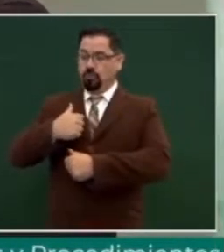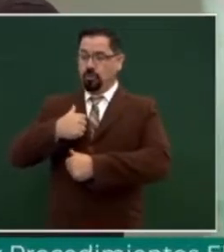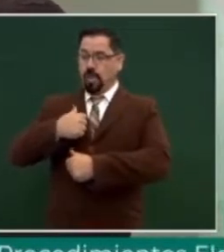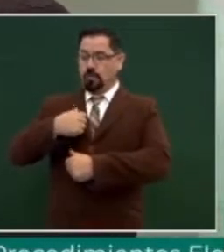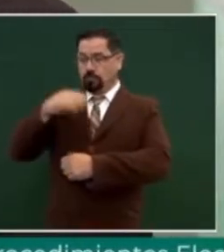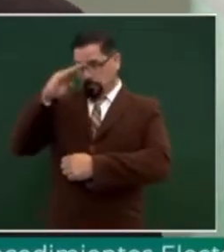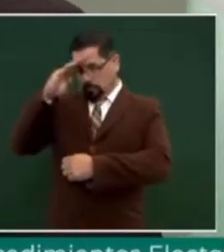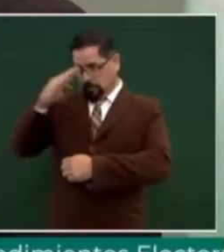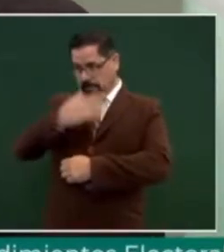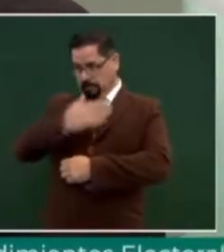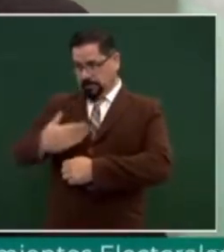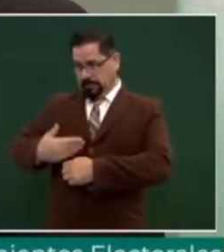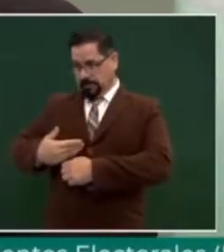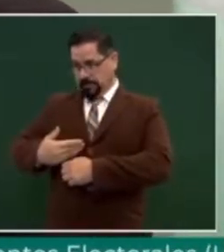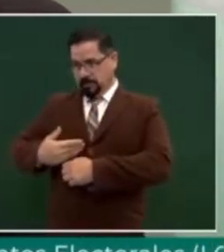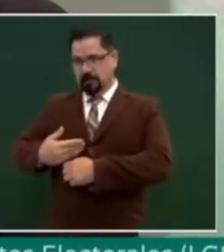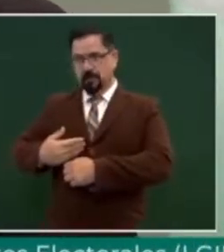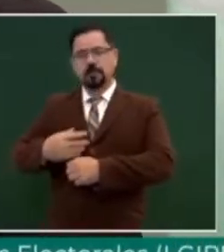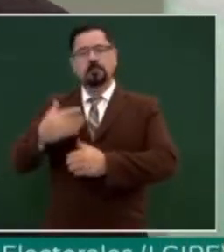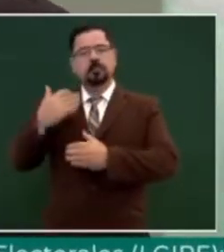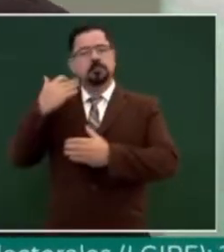pasó el tiempo